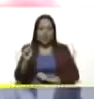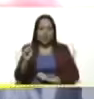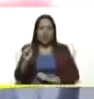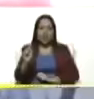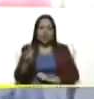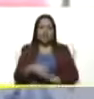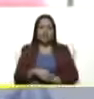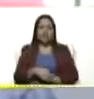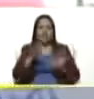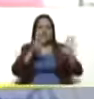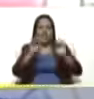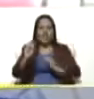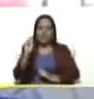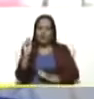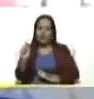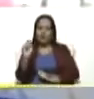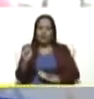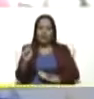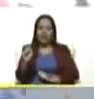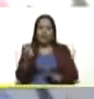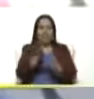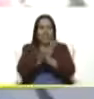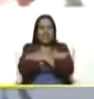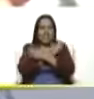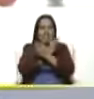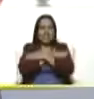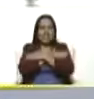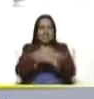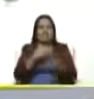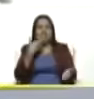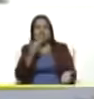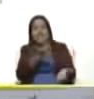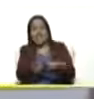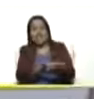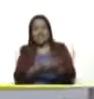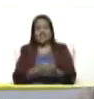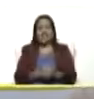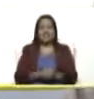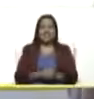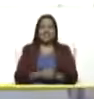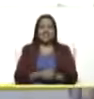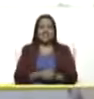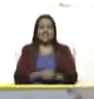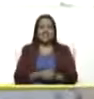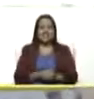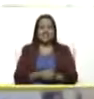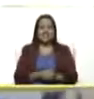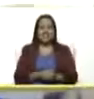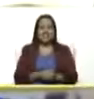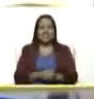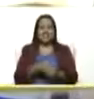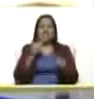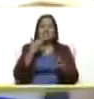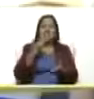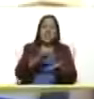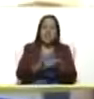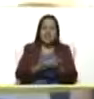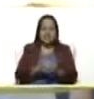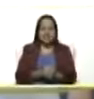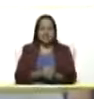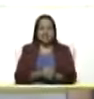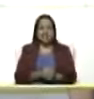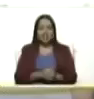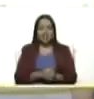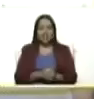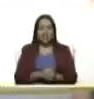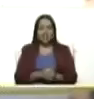Alejandro 90, felicidades. Gracias. Muchas gracias, muchas gracias. La